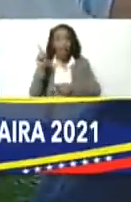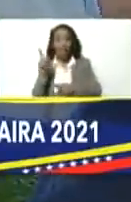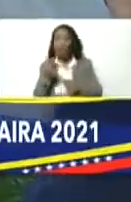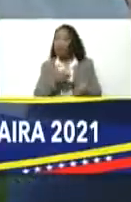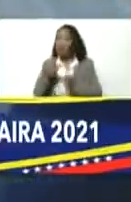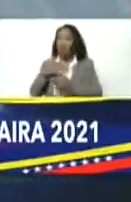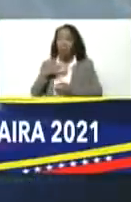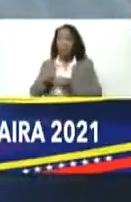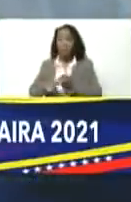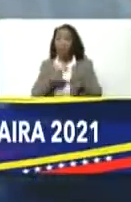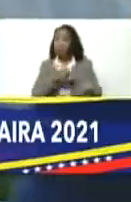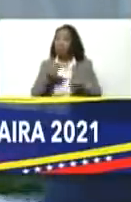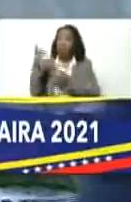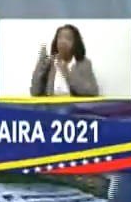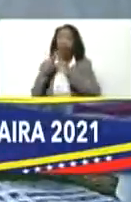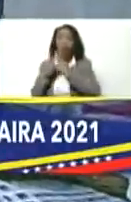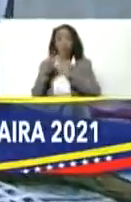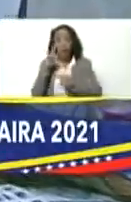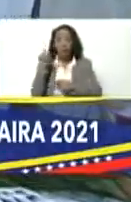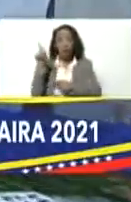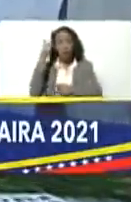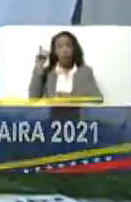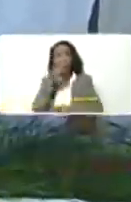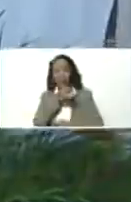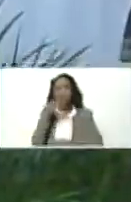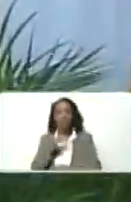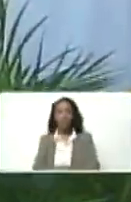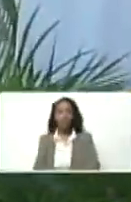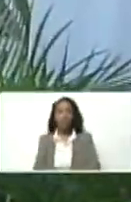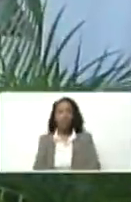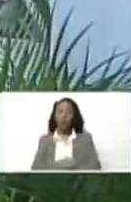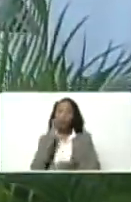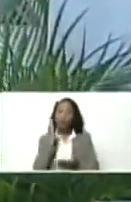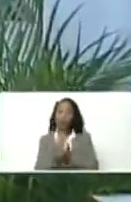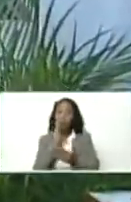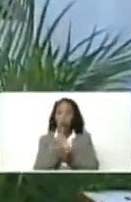casa. ¿Cómo no? Excelente. Y